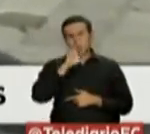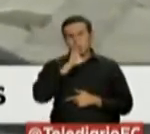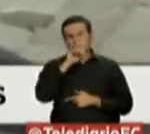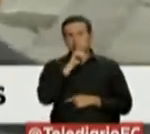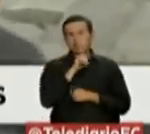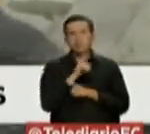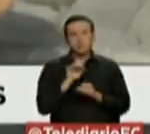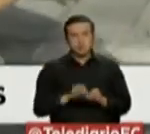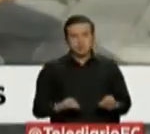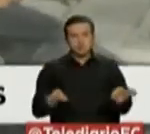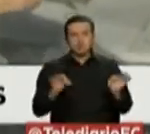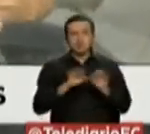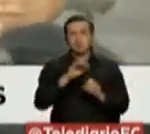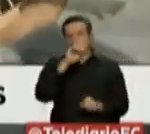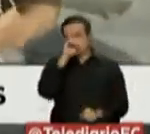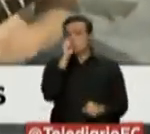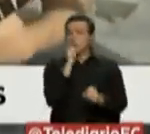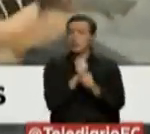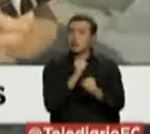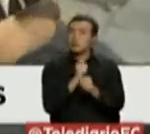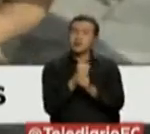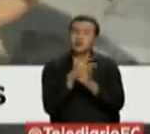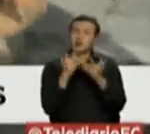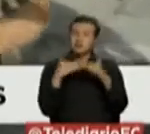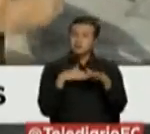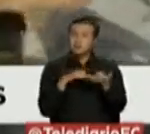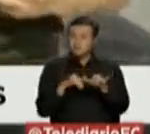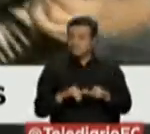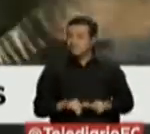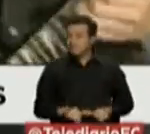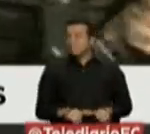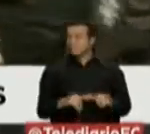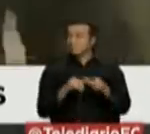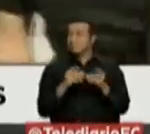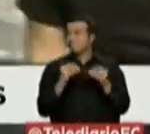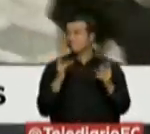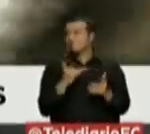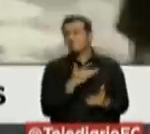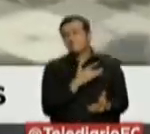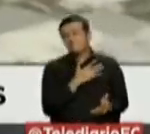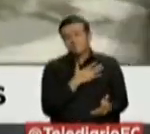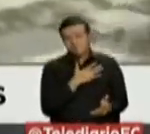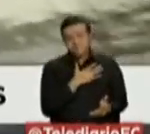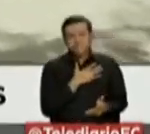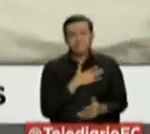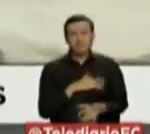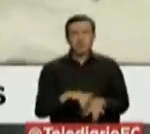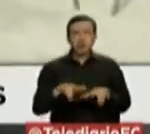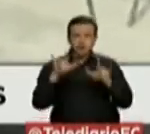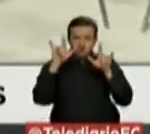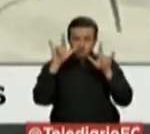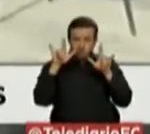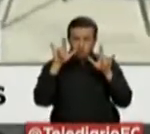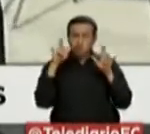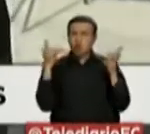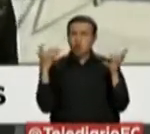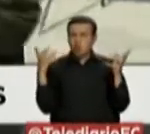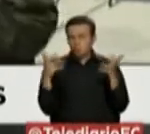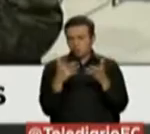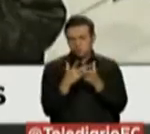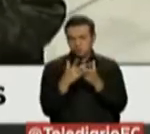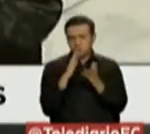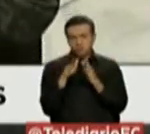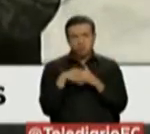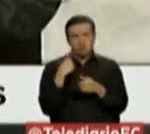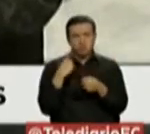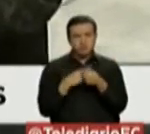importante, y el trabajo con los gestores culturales aquí está garantizado. Nos unen muchas cosas, así que el rock hoy nos une a todos nosotros